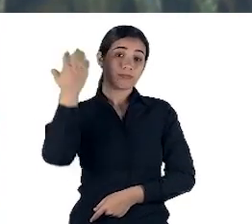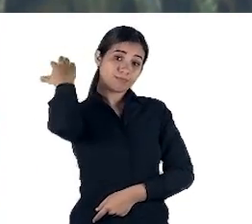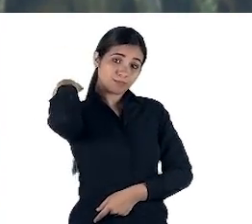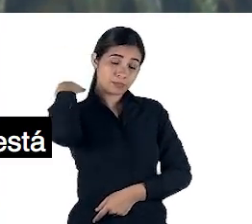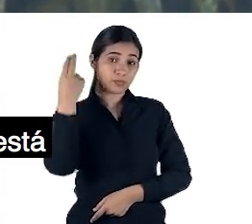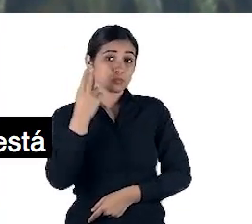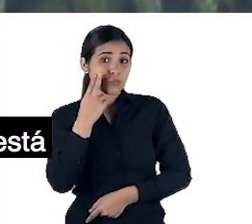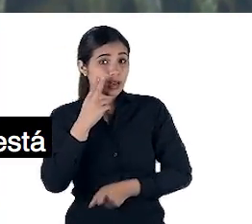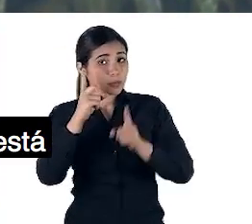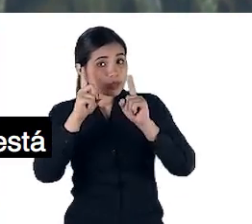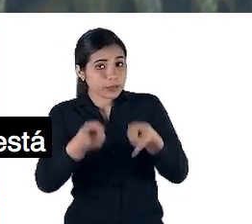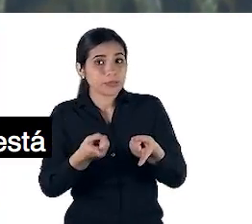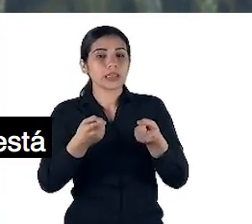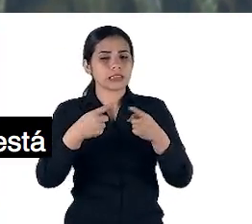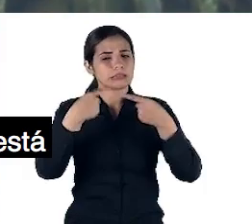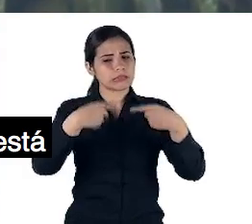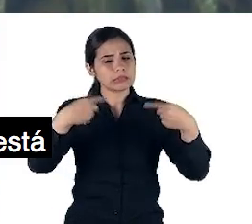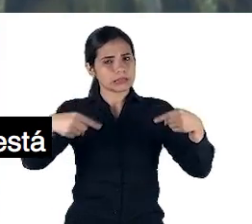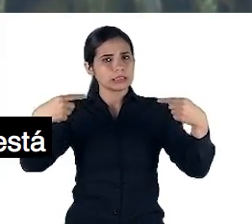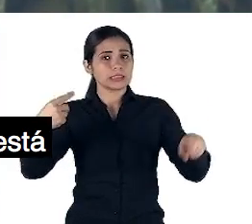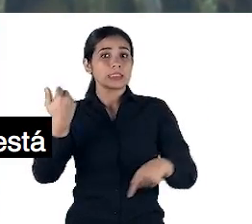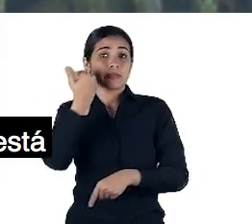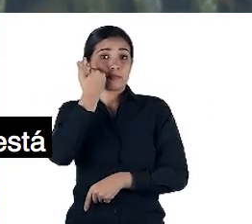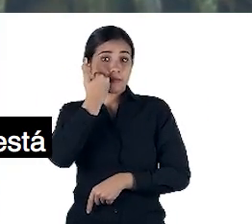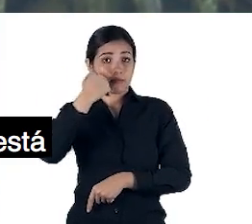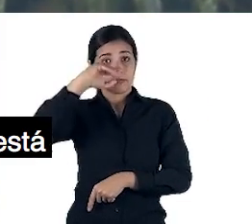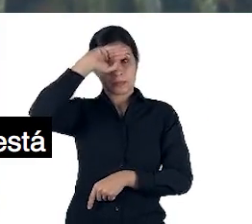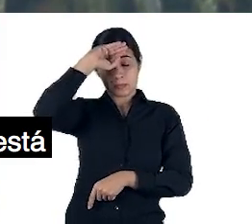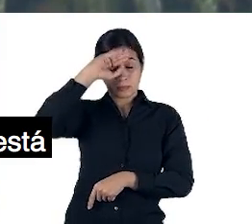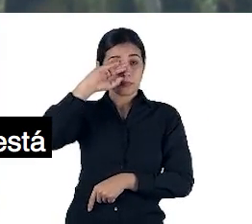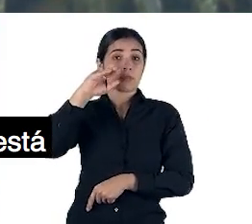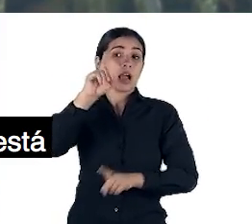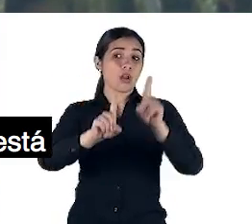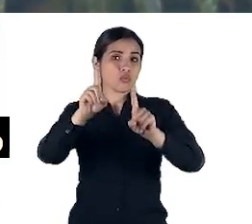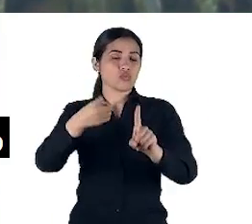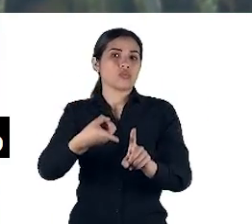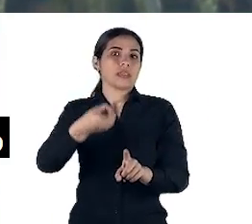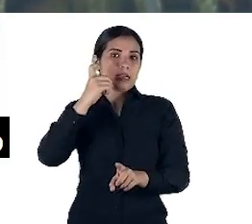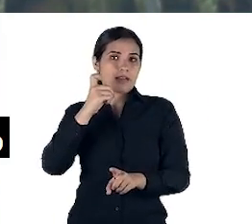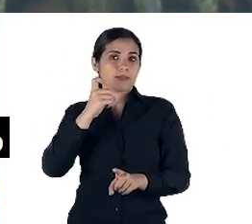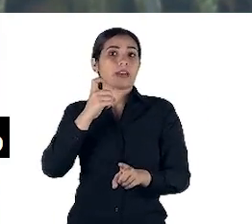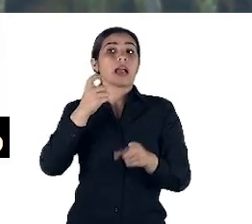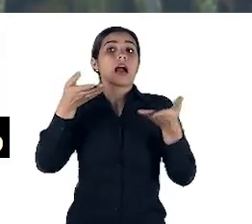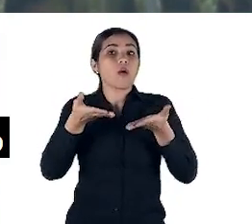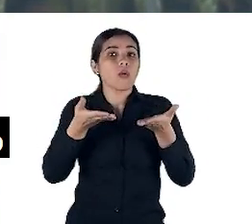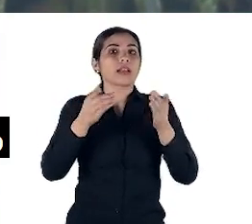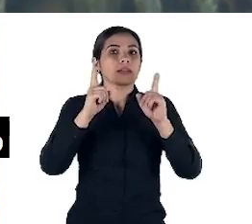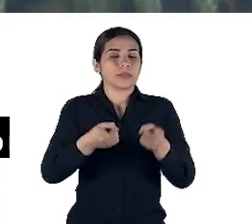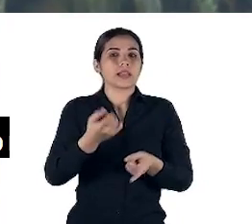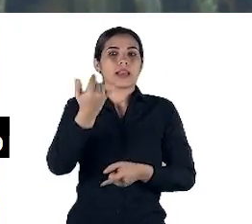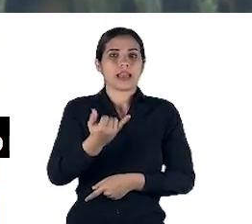neumonías y otras enfermedades también más graves ahora, como se está presentando el tema de